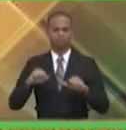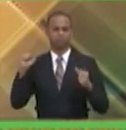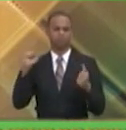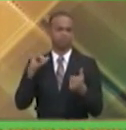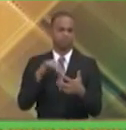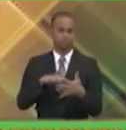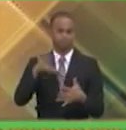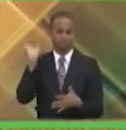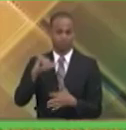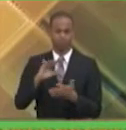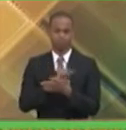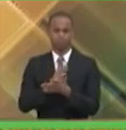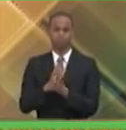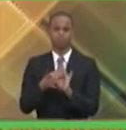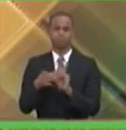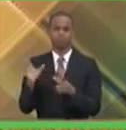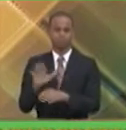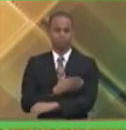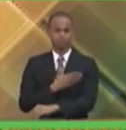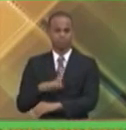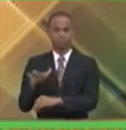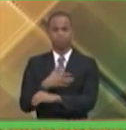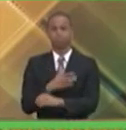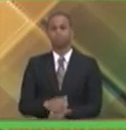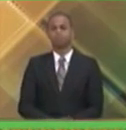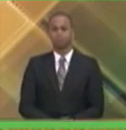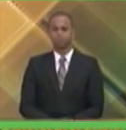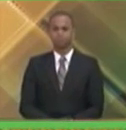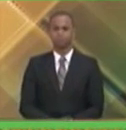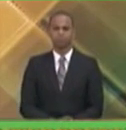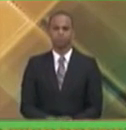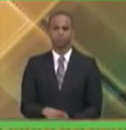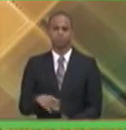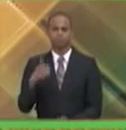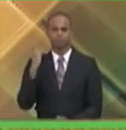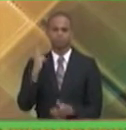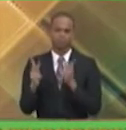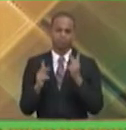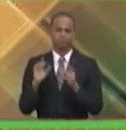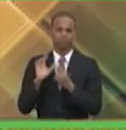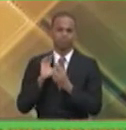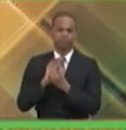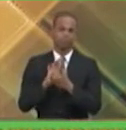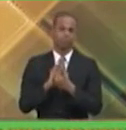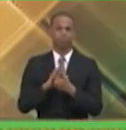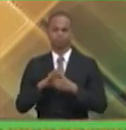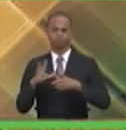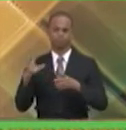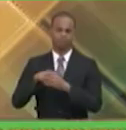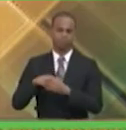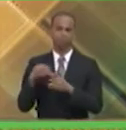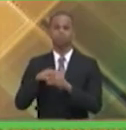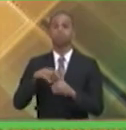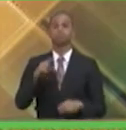lo que es la escuela de música. Y hemos tenido demostración, participación artística, donde ellos